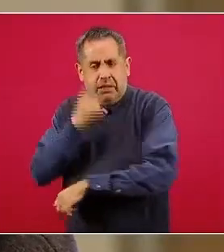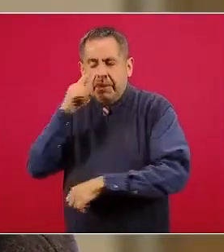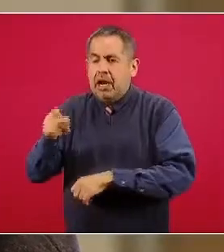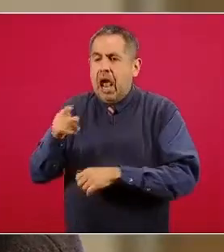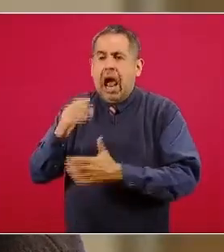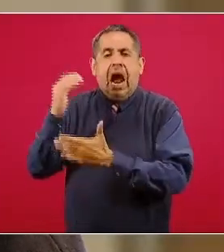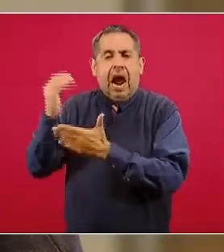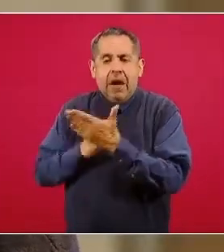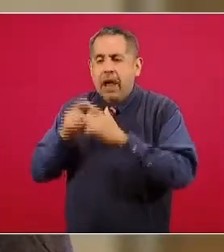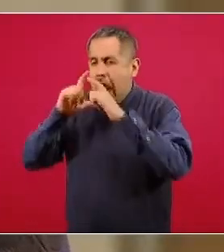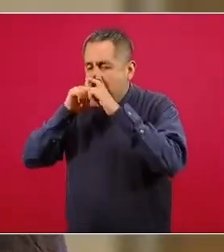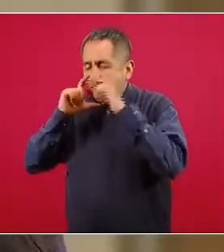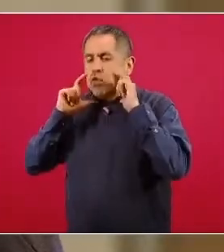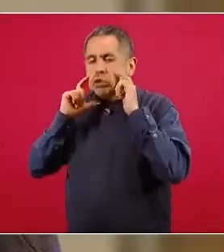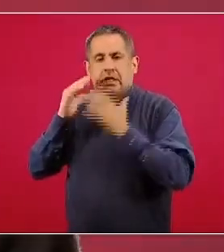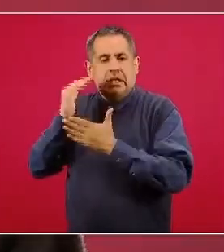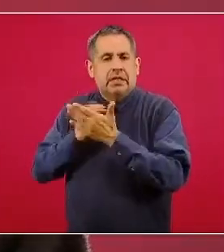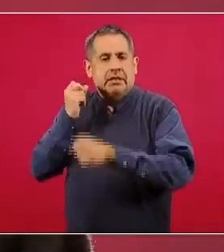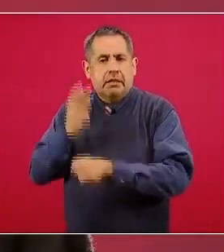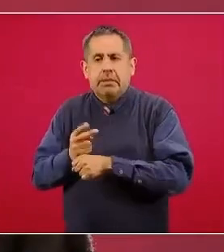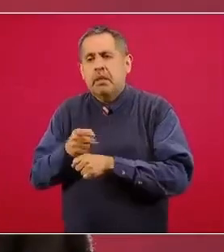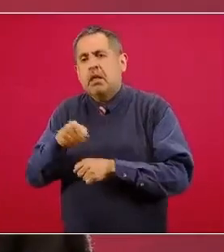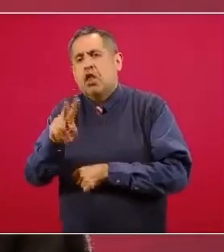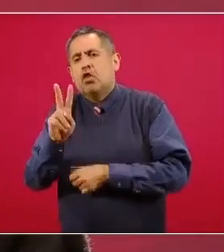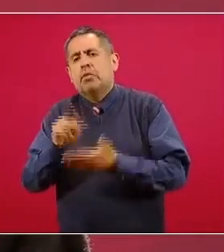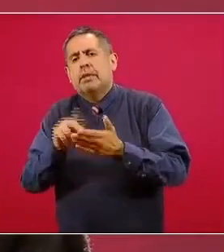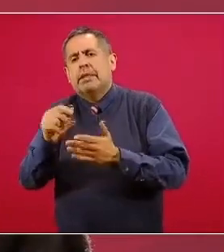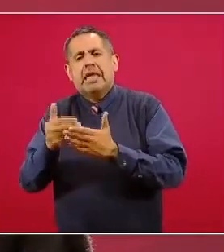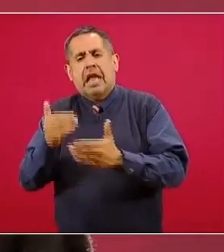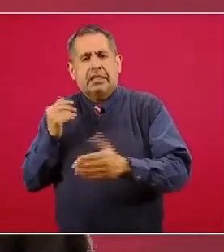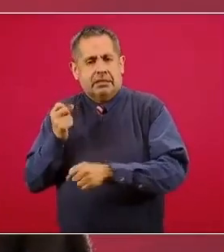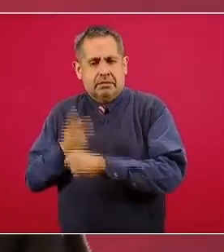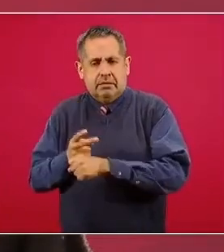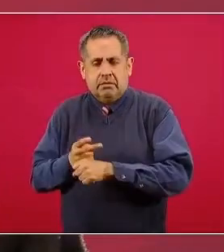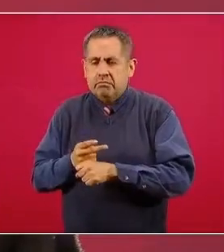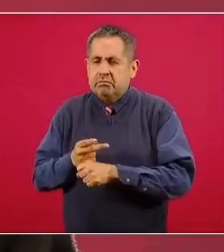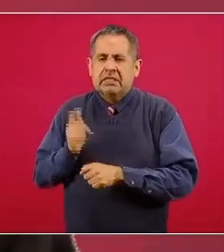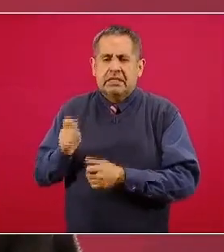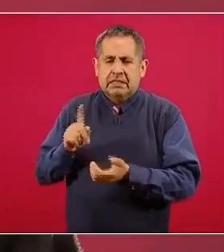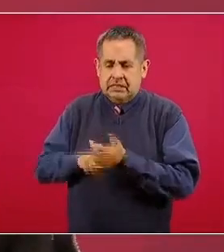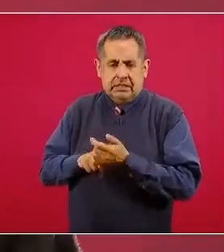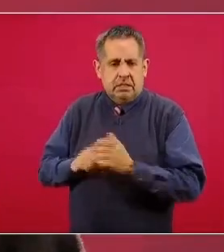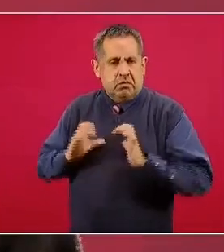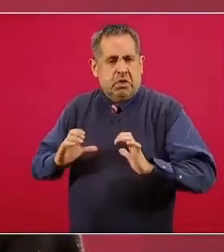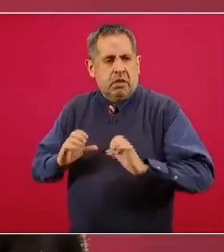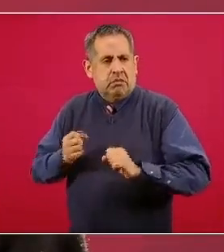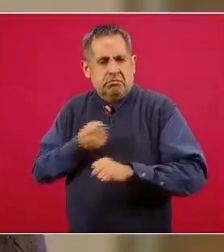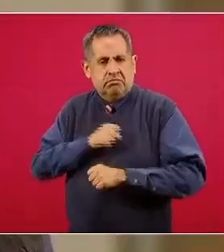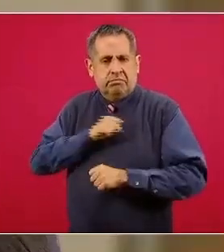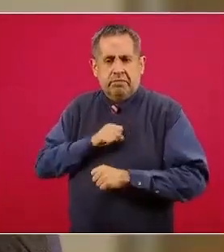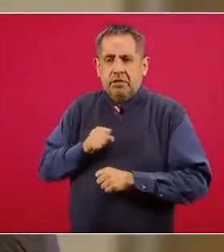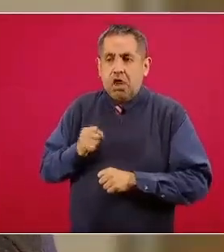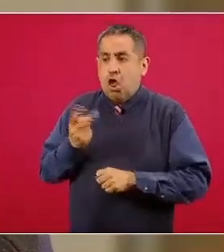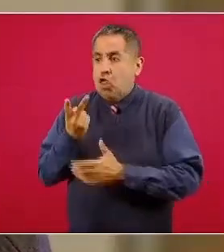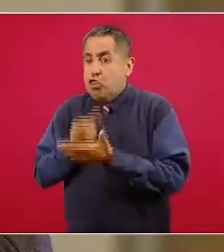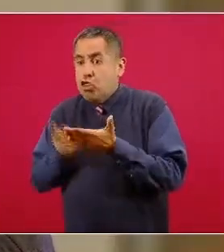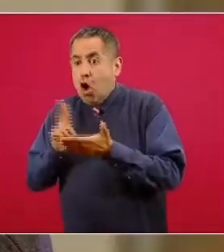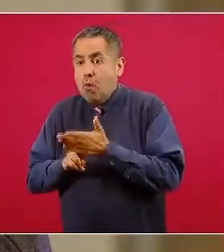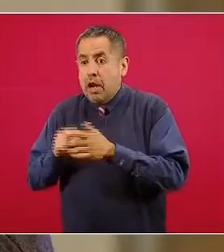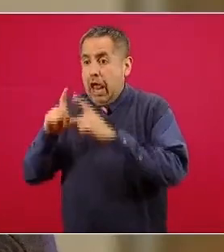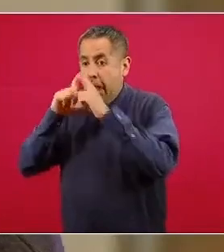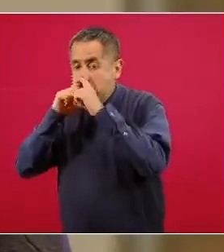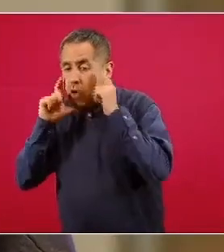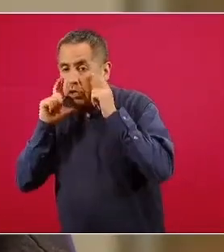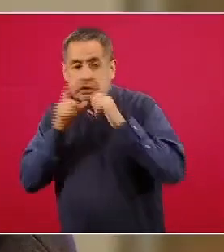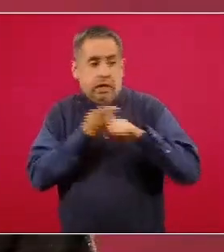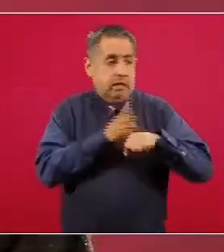contra influenza antes del final de 2020. La importancia es evitar que 2 epidemias que podrían